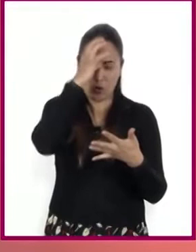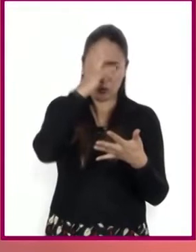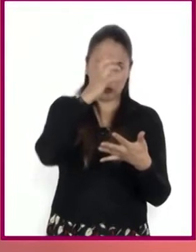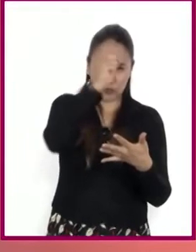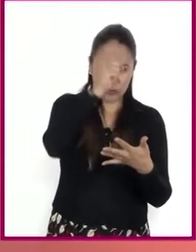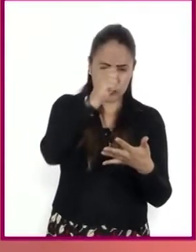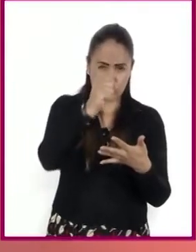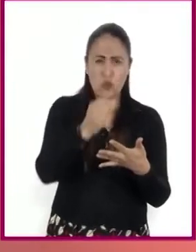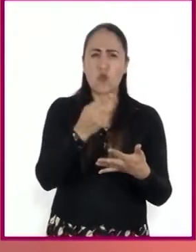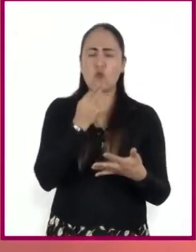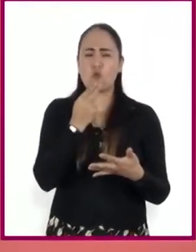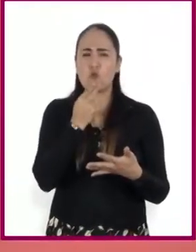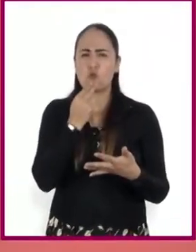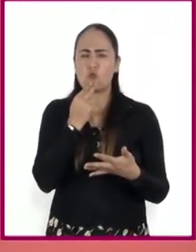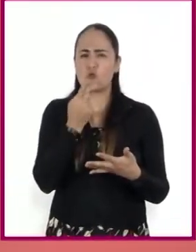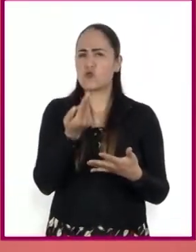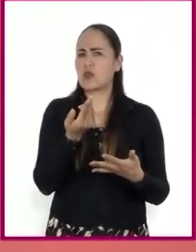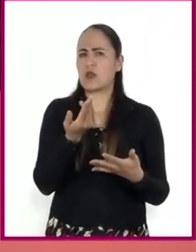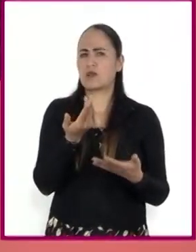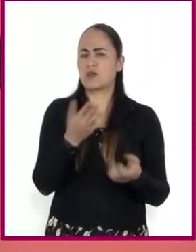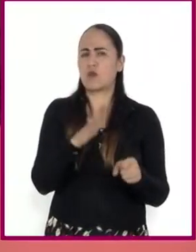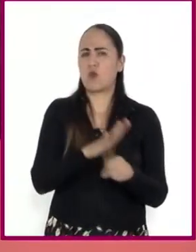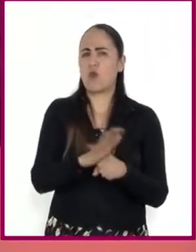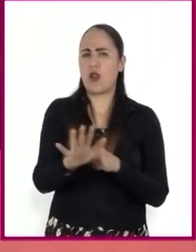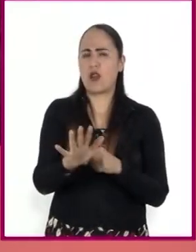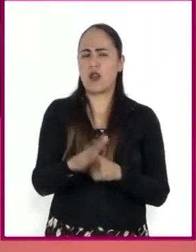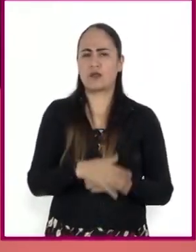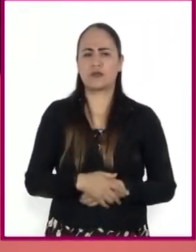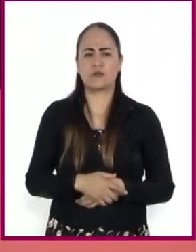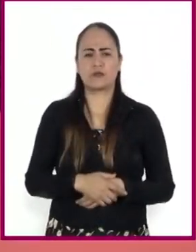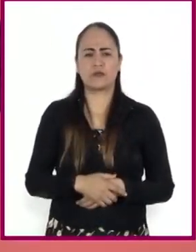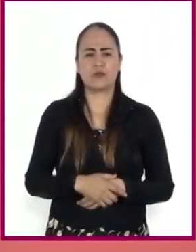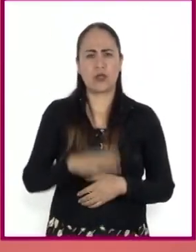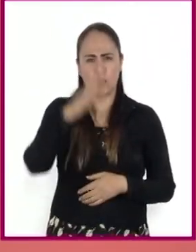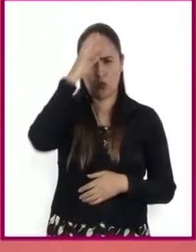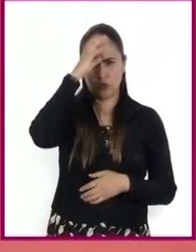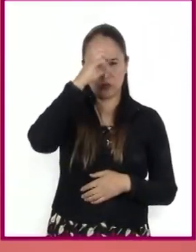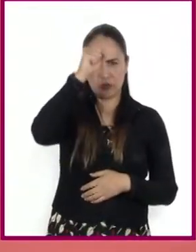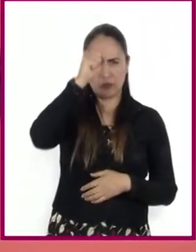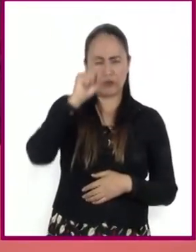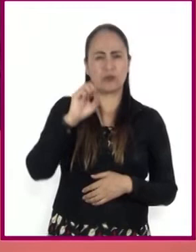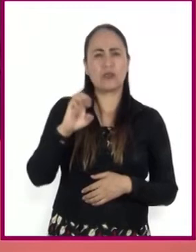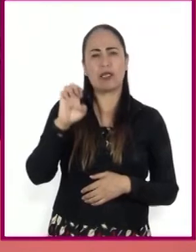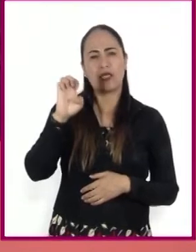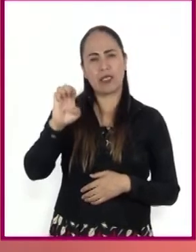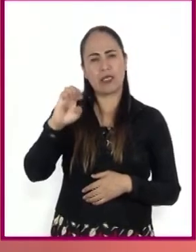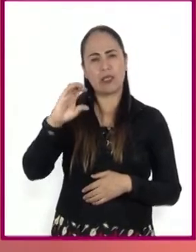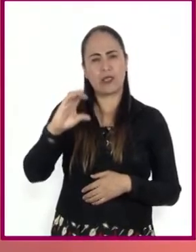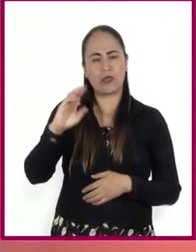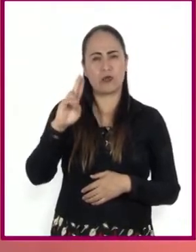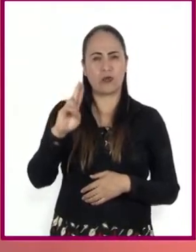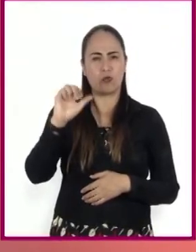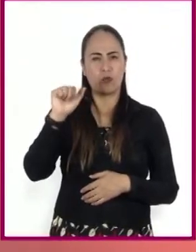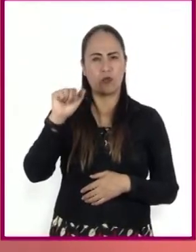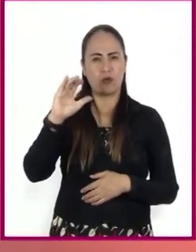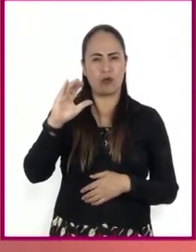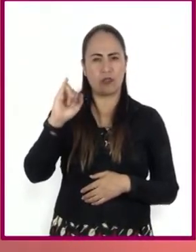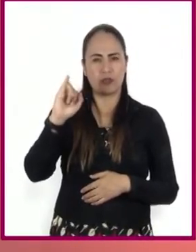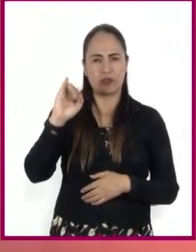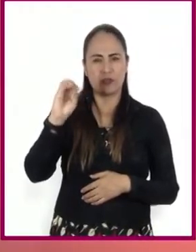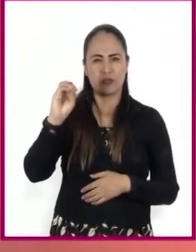hemos utilizado? Sí, el concepto es ecuación. Correcto. Ahora